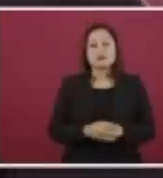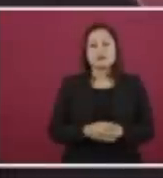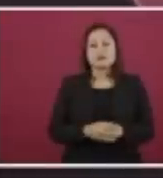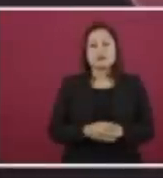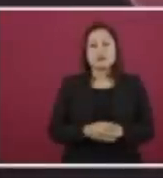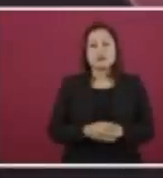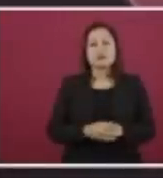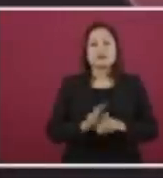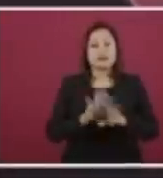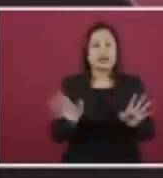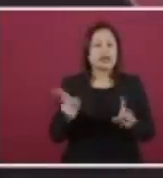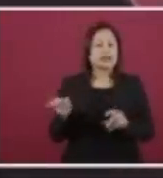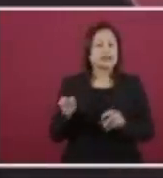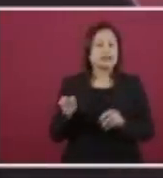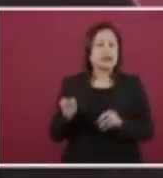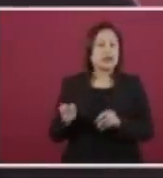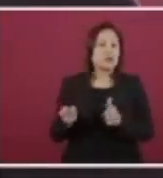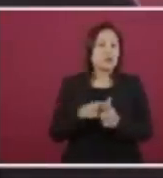los operativos.